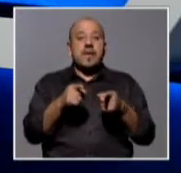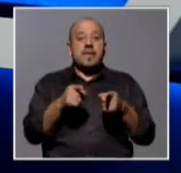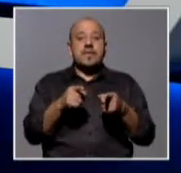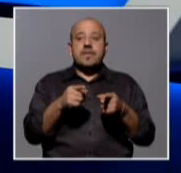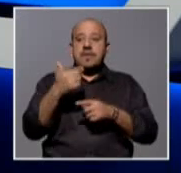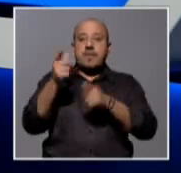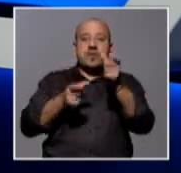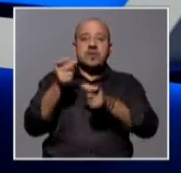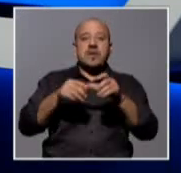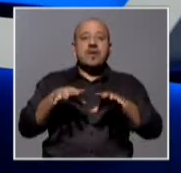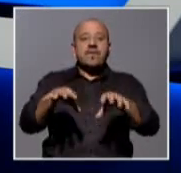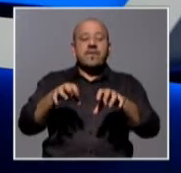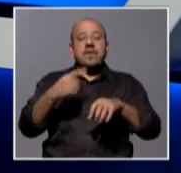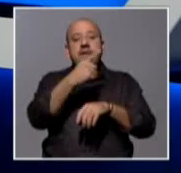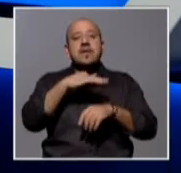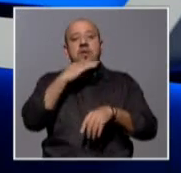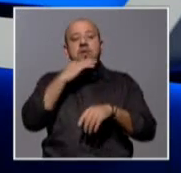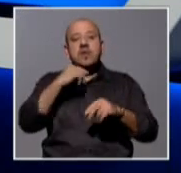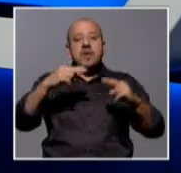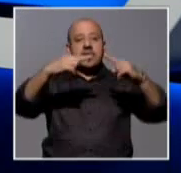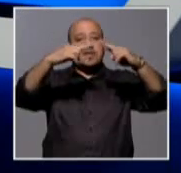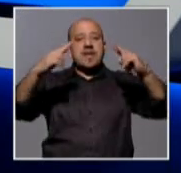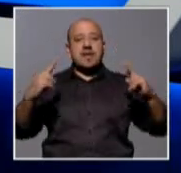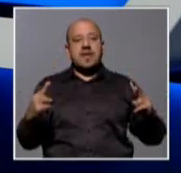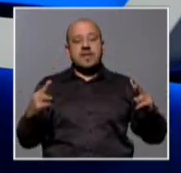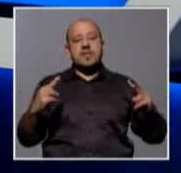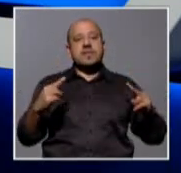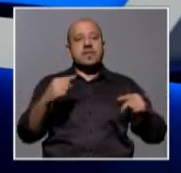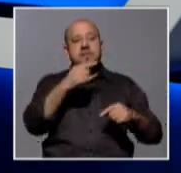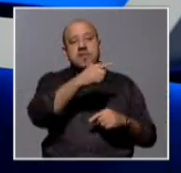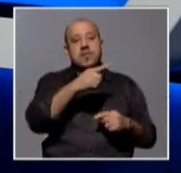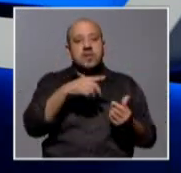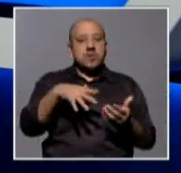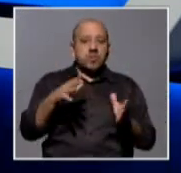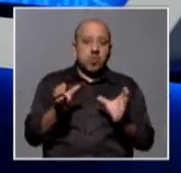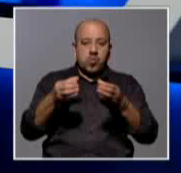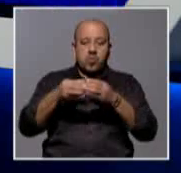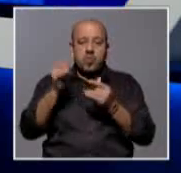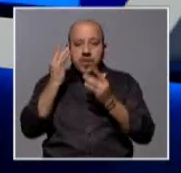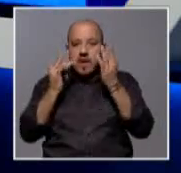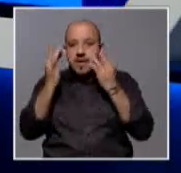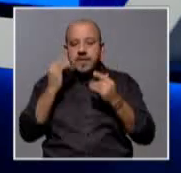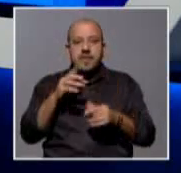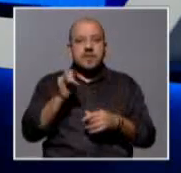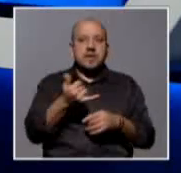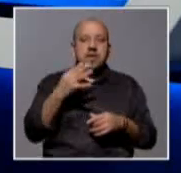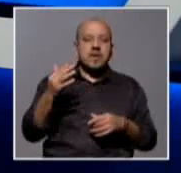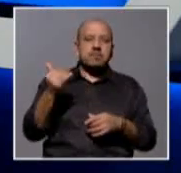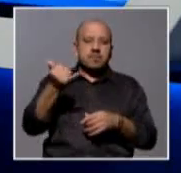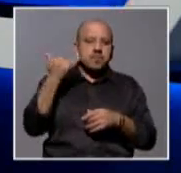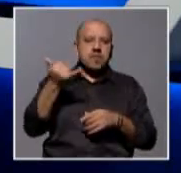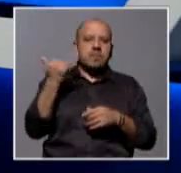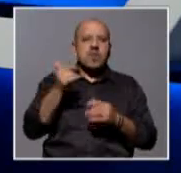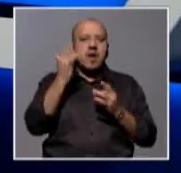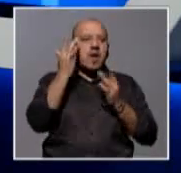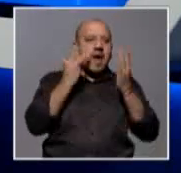los vecinos de Salinas, que a partir de un movimiento artístico y creativo que se creó ya hace un tiempo, que se llama